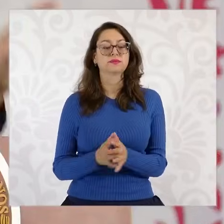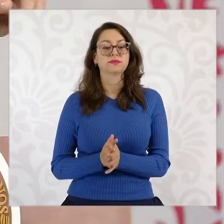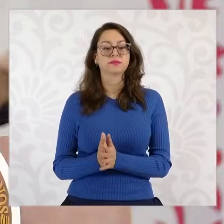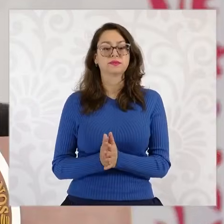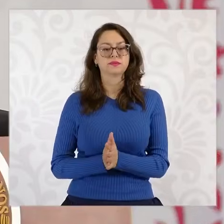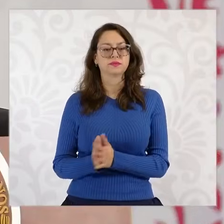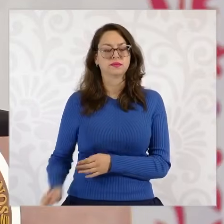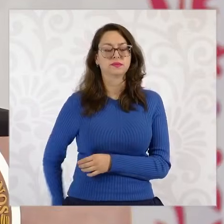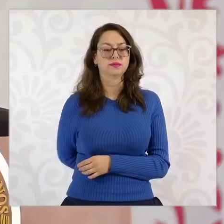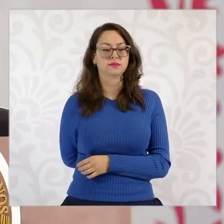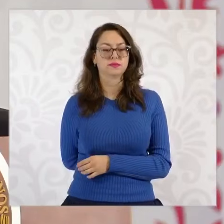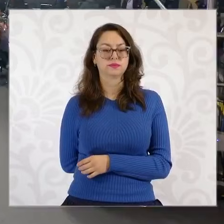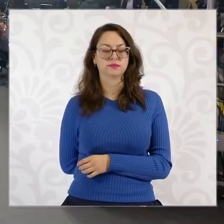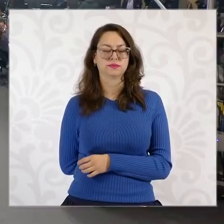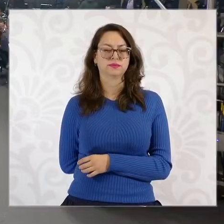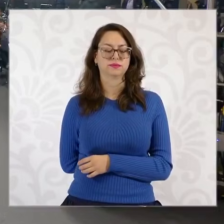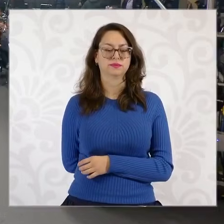A ver, párame.